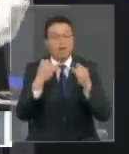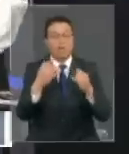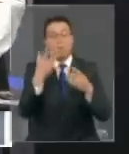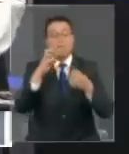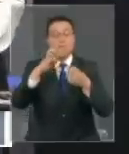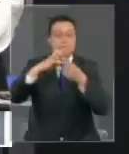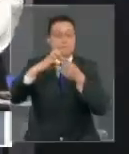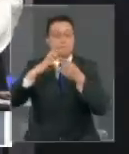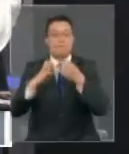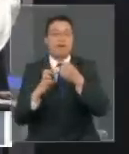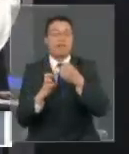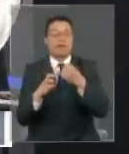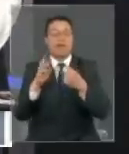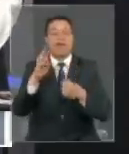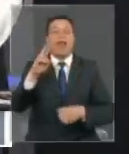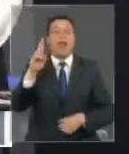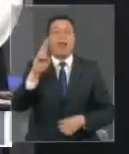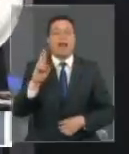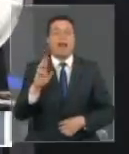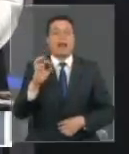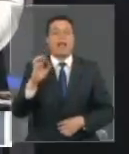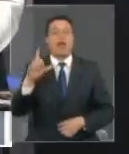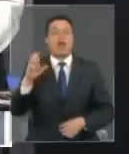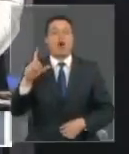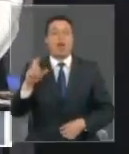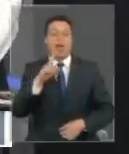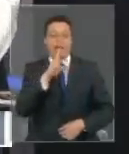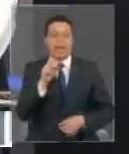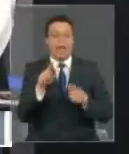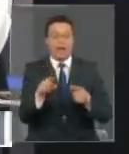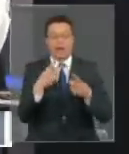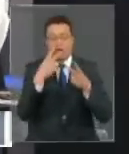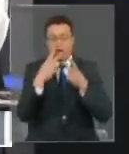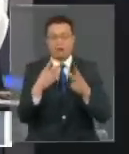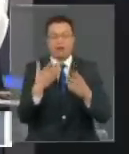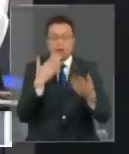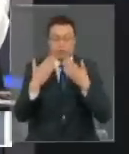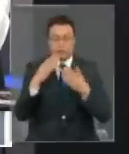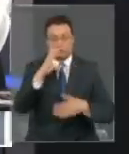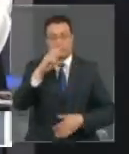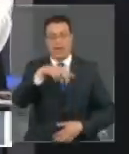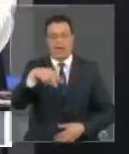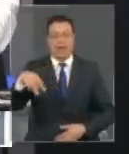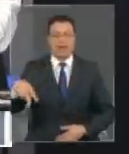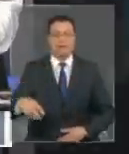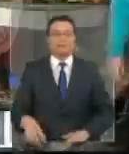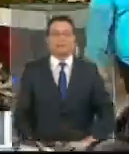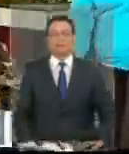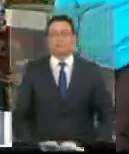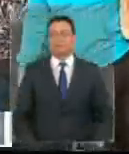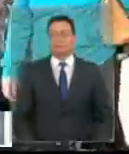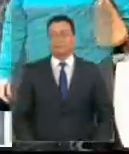perfil de Recoleta y a la vuelta comenzamos de inmediato con el debate aquí en CNN Chile. Veamos.